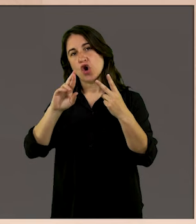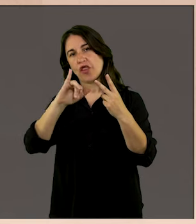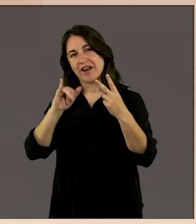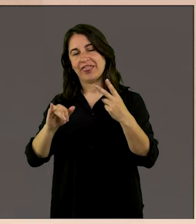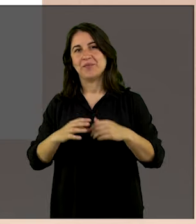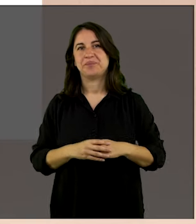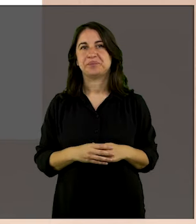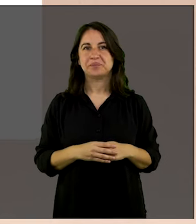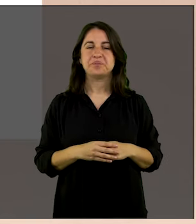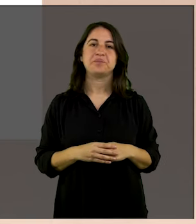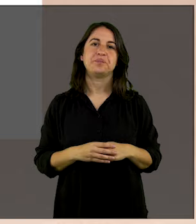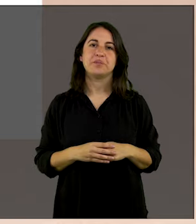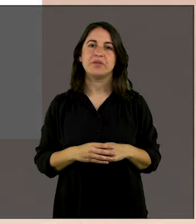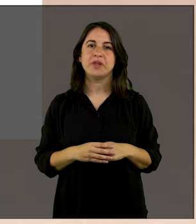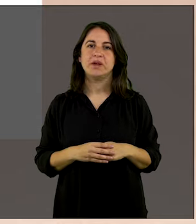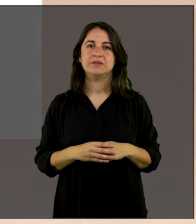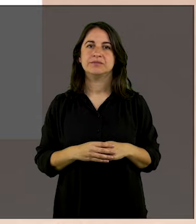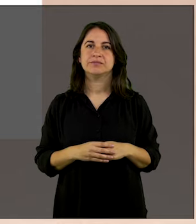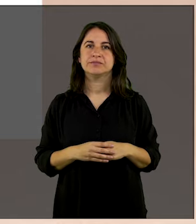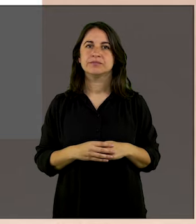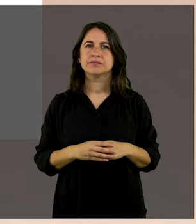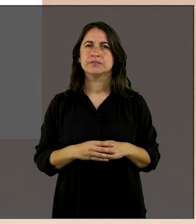Rodríguez Ascaso.